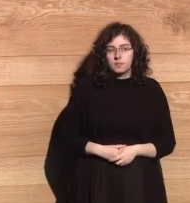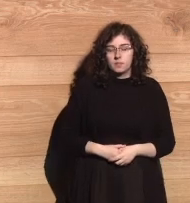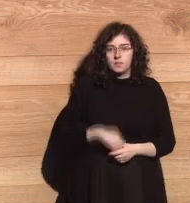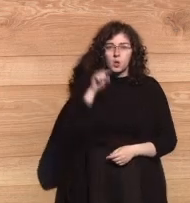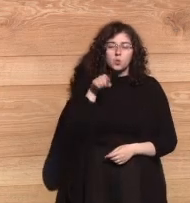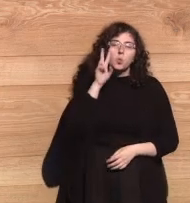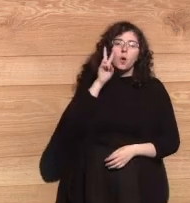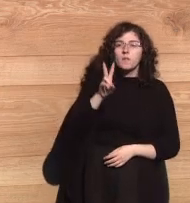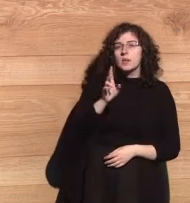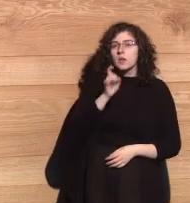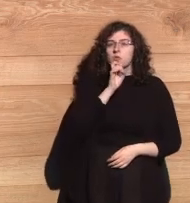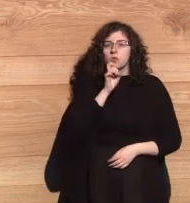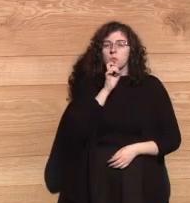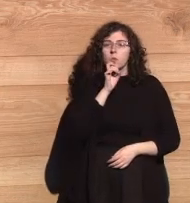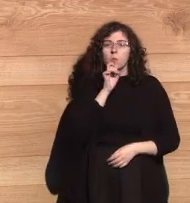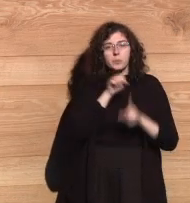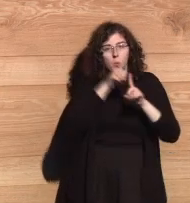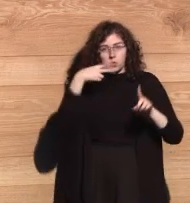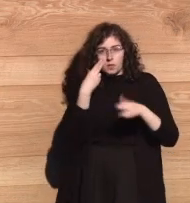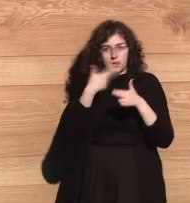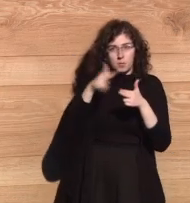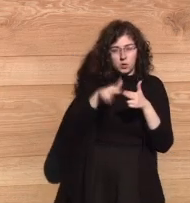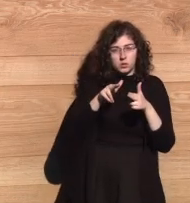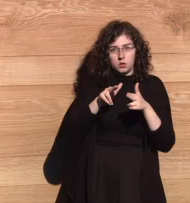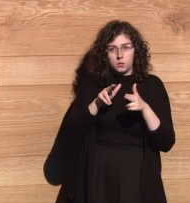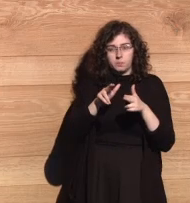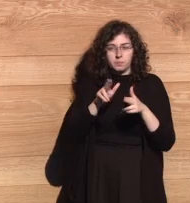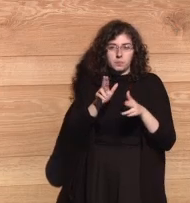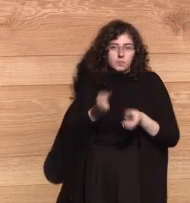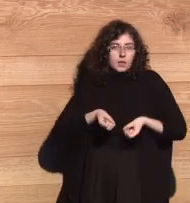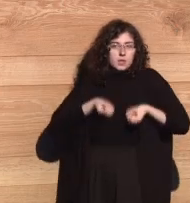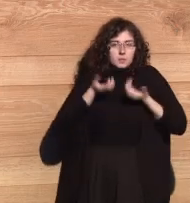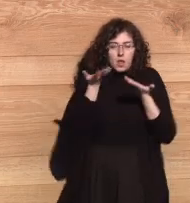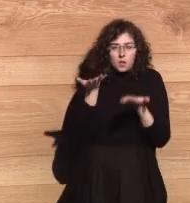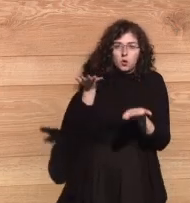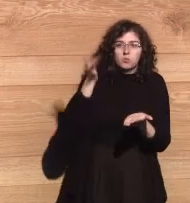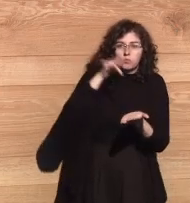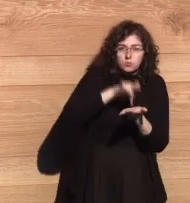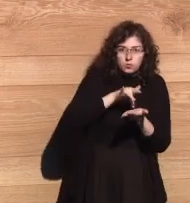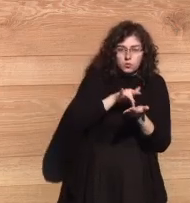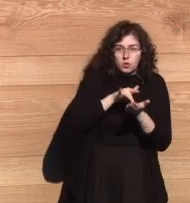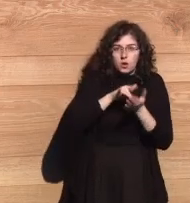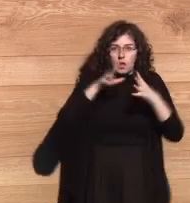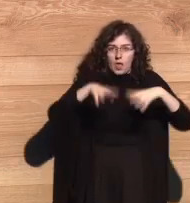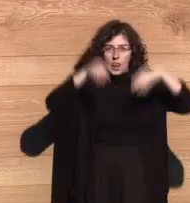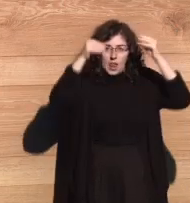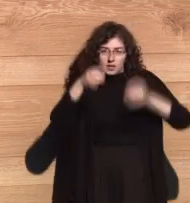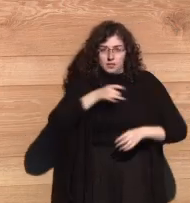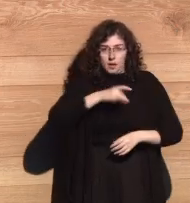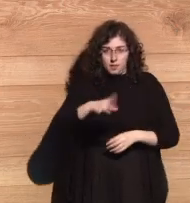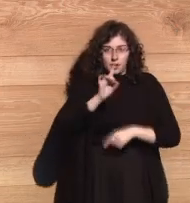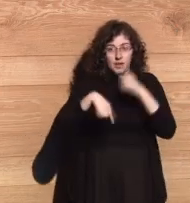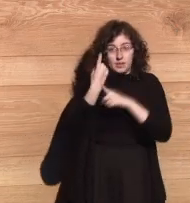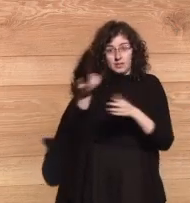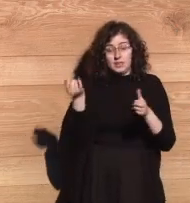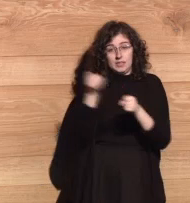desde los ojos de los políticos? La inspiración que te supuso para ti la Casa Blanca y tu siguiente trabajo